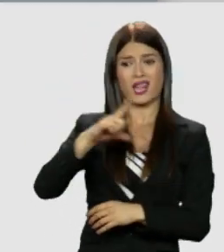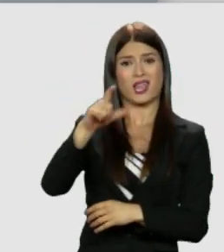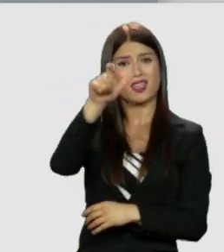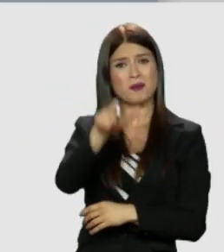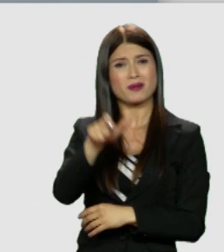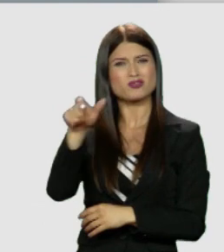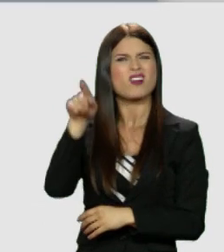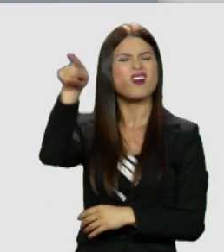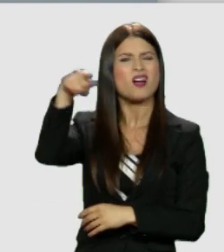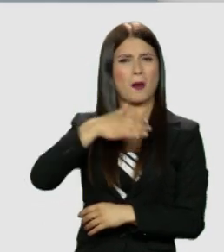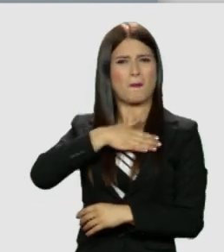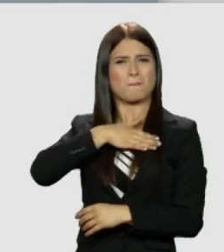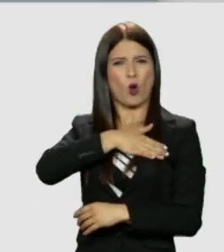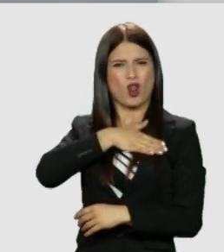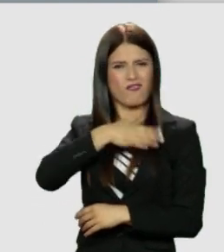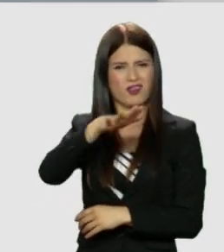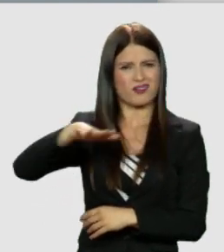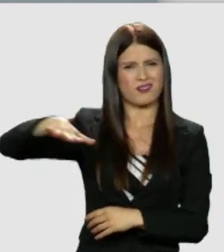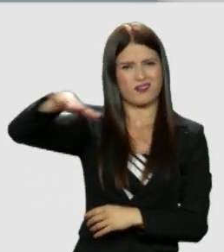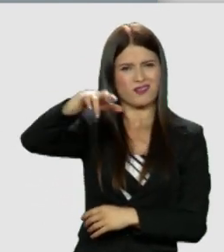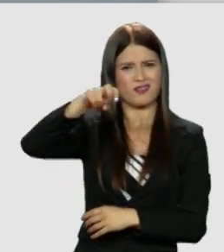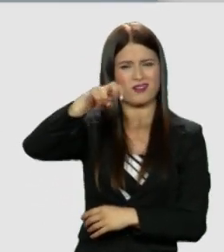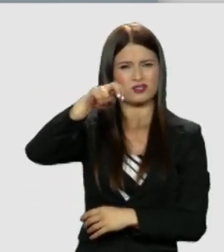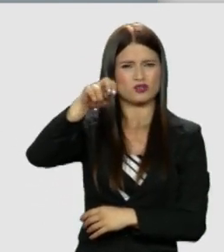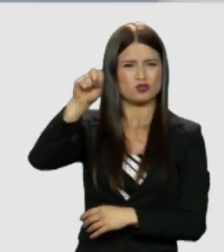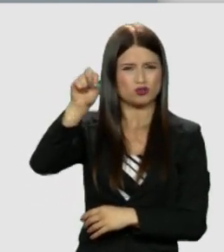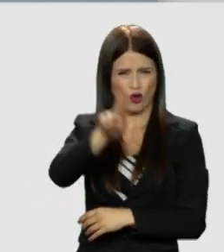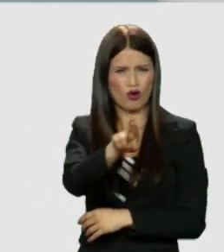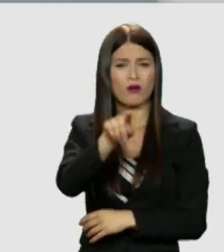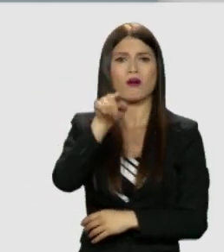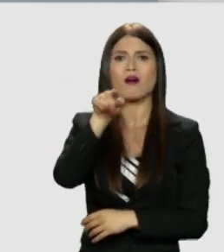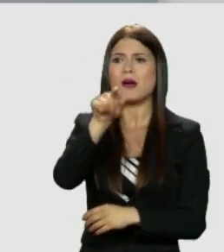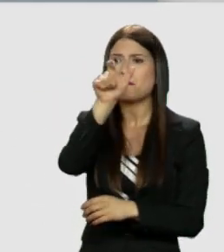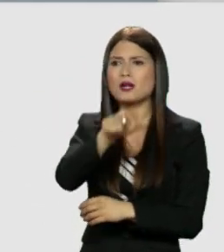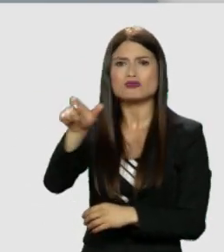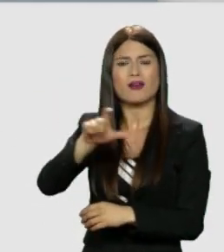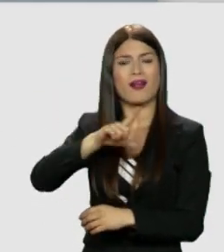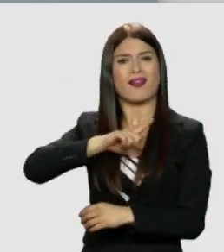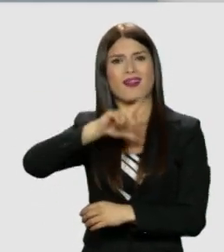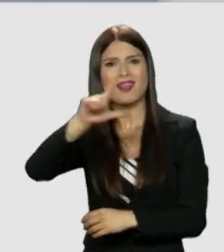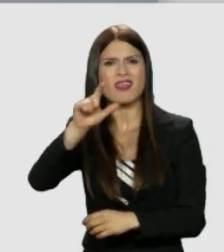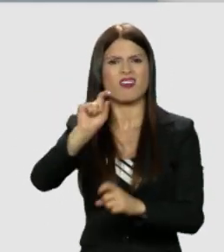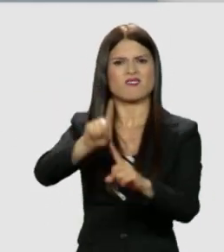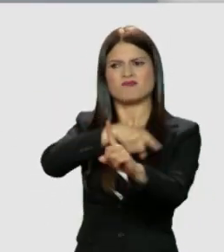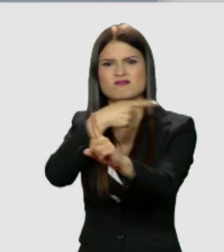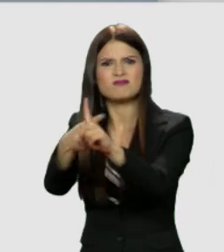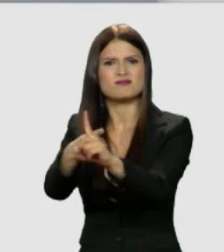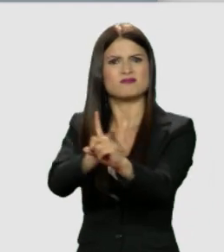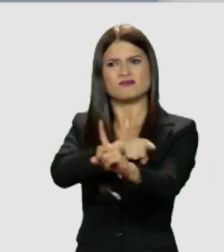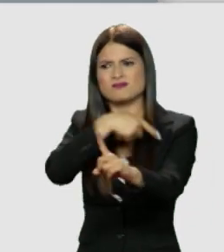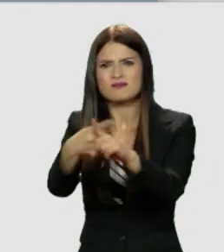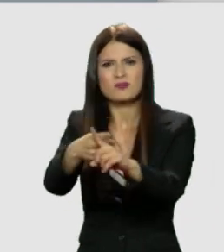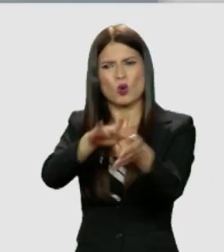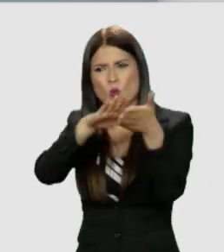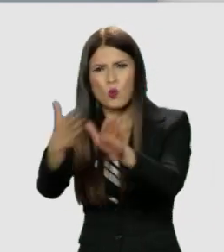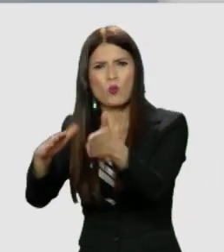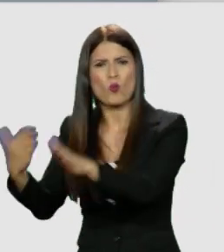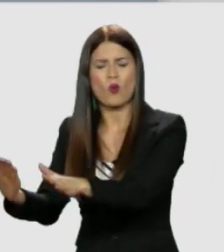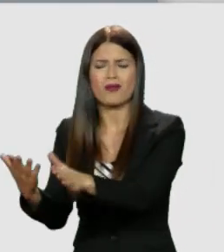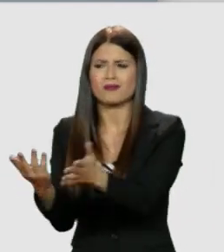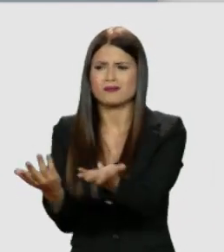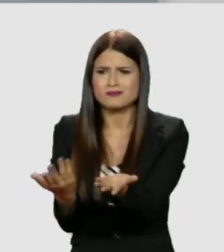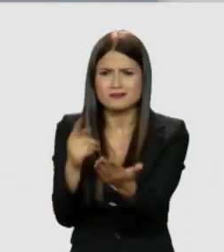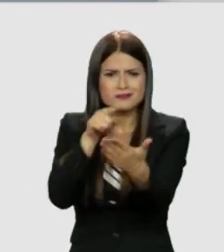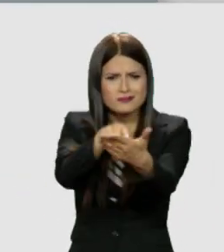ocurridos en los últimos días nos muestran que cada día que pasa aumentan los riesgos de nuevos